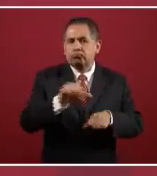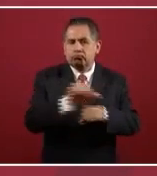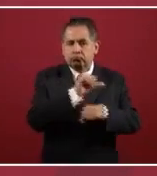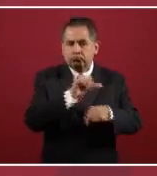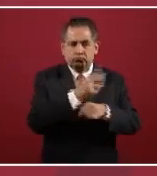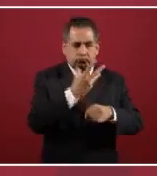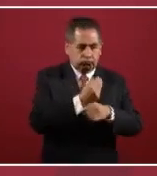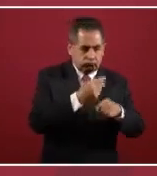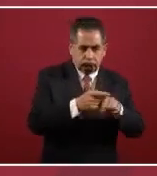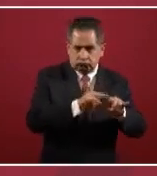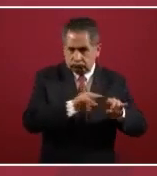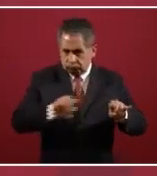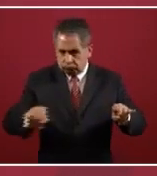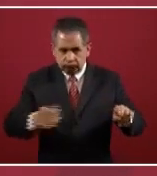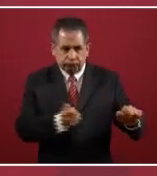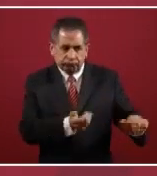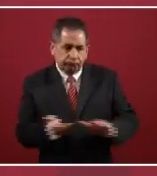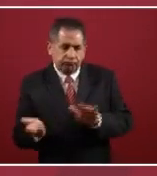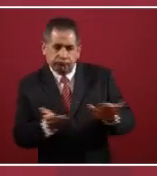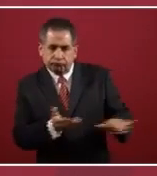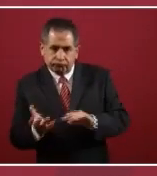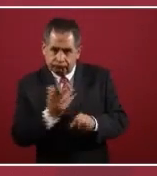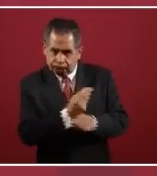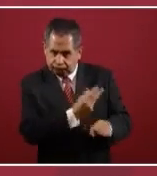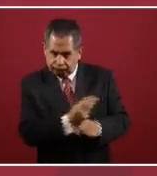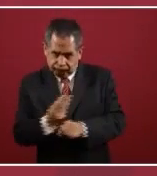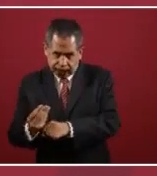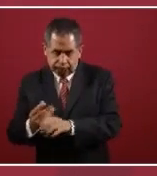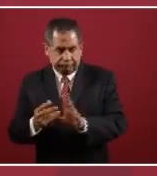las plantas de autoparte,